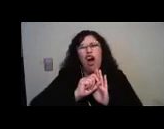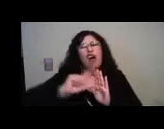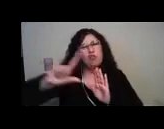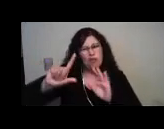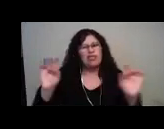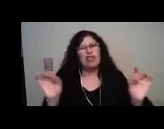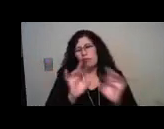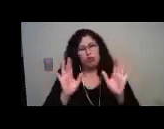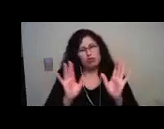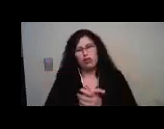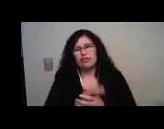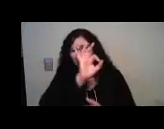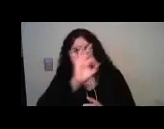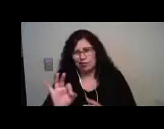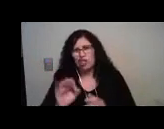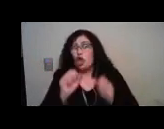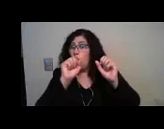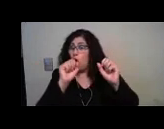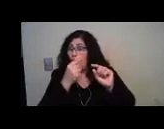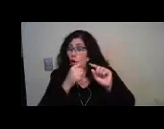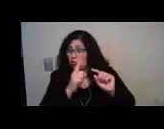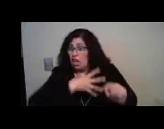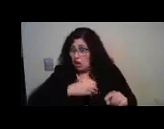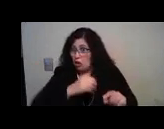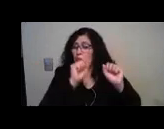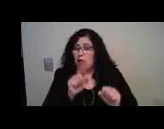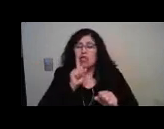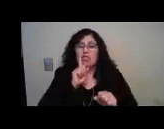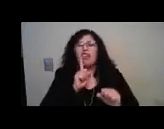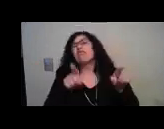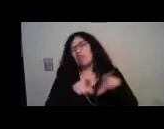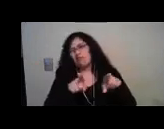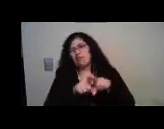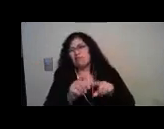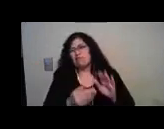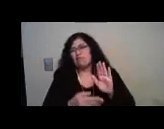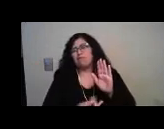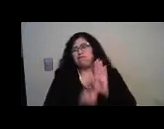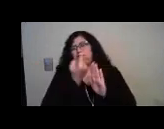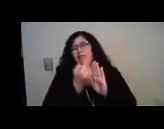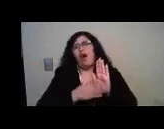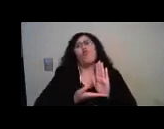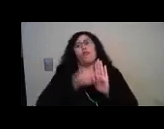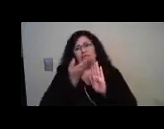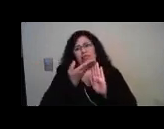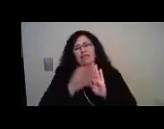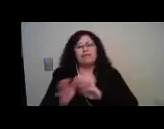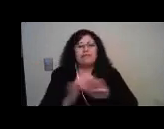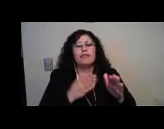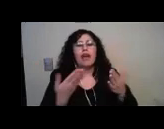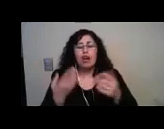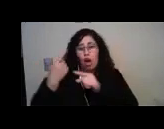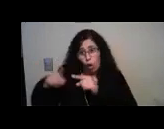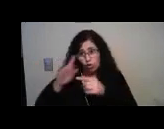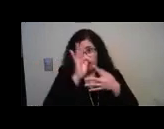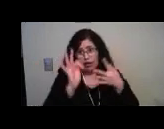manera significativa de que esa persona pudiese tener nuevamente un accidente cerebrovascular. Otros factores de riesgo